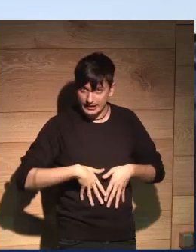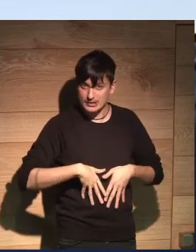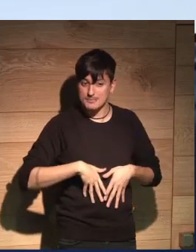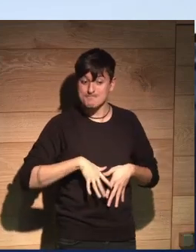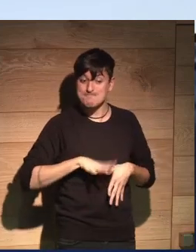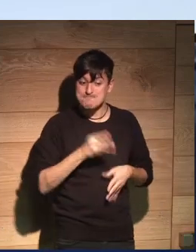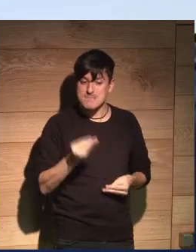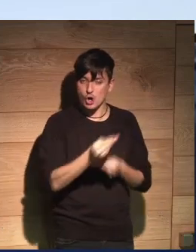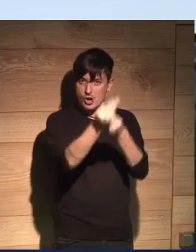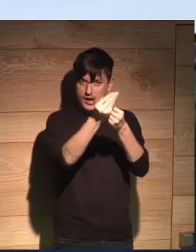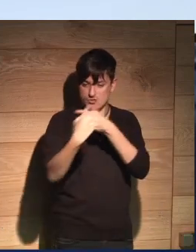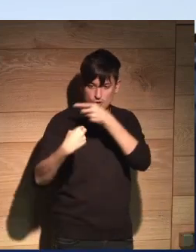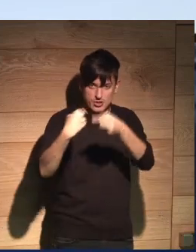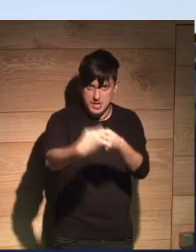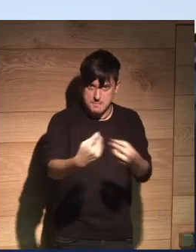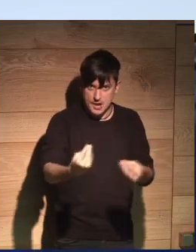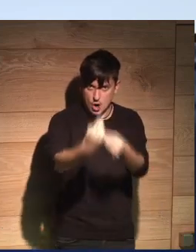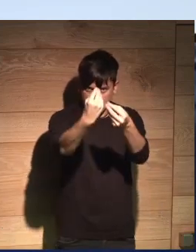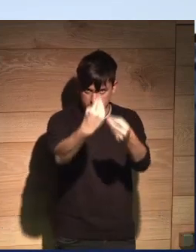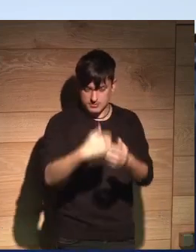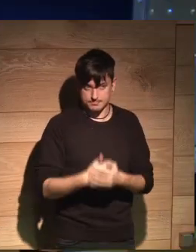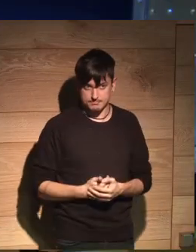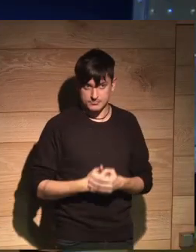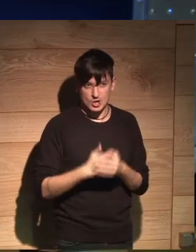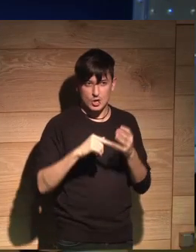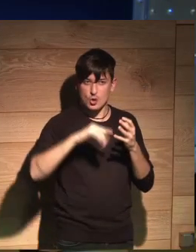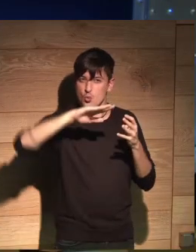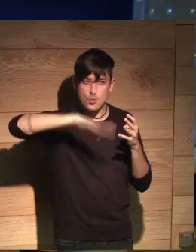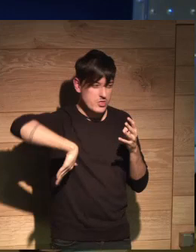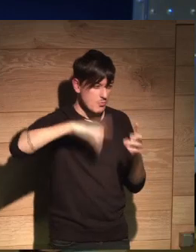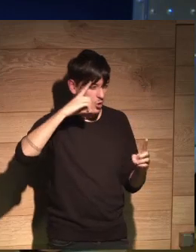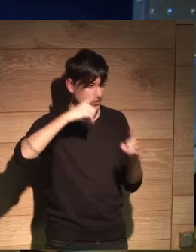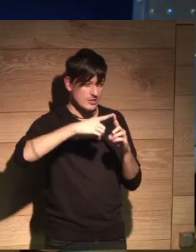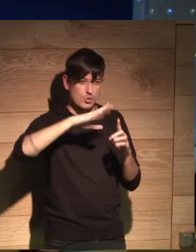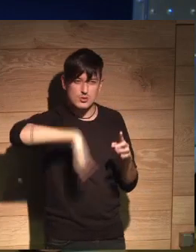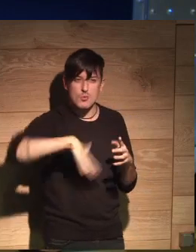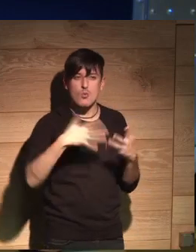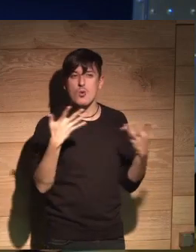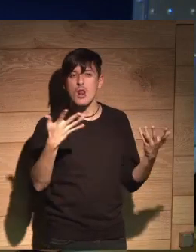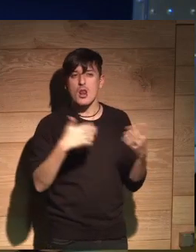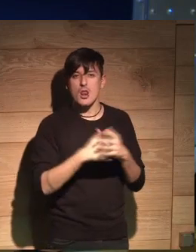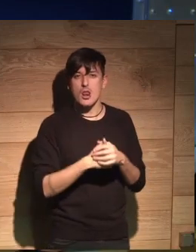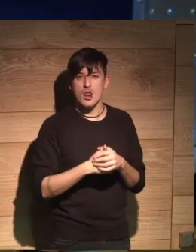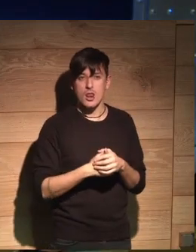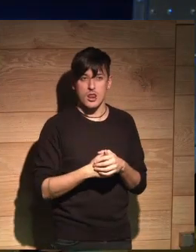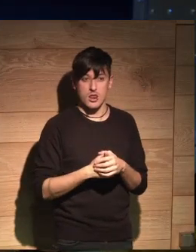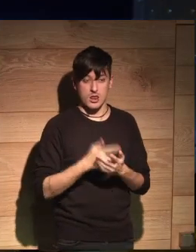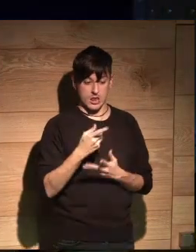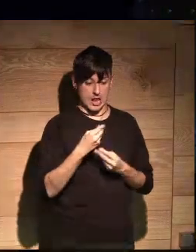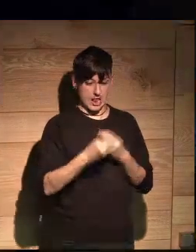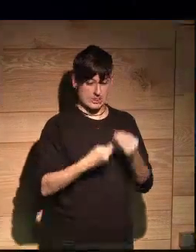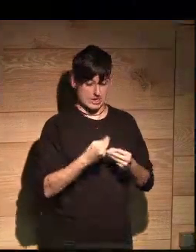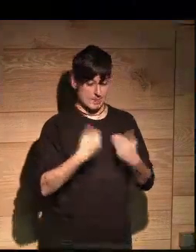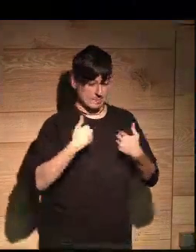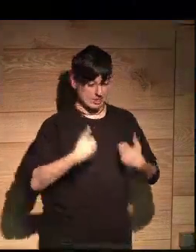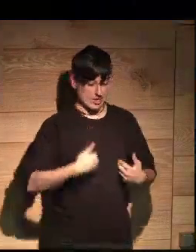sino mejorarnos nuestro día a día en base a eso. Y el último de los objetivos es este, hacernos personas